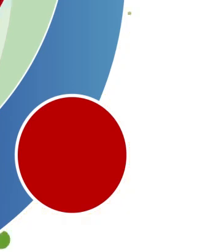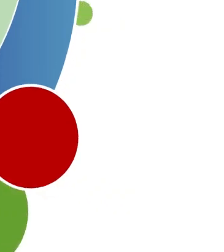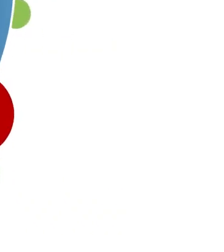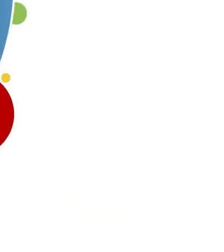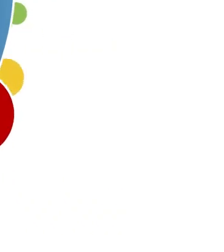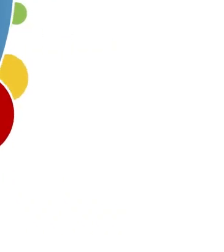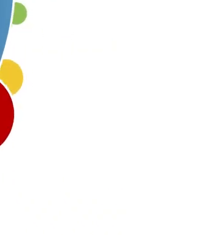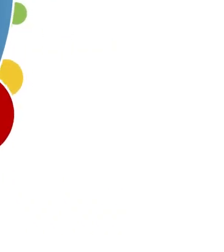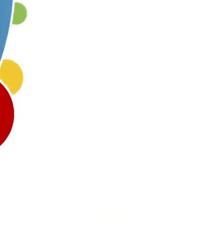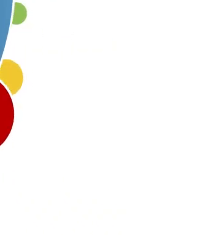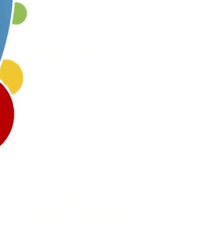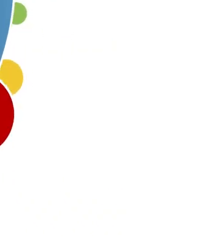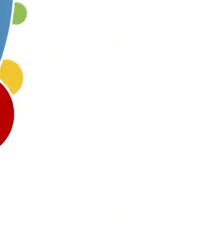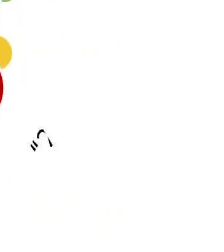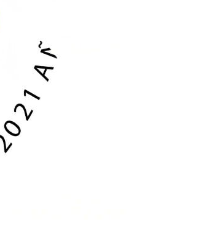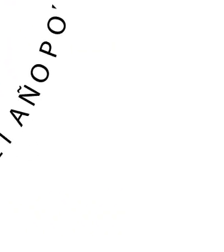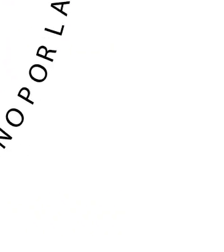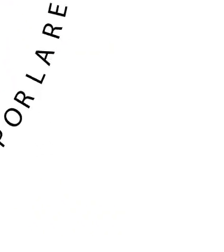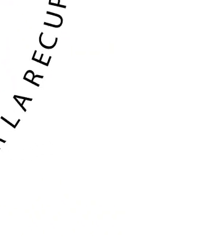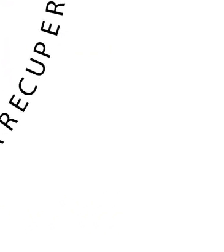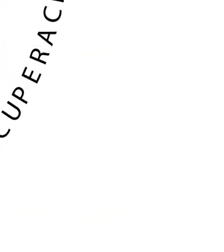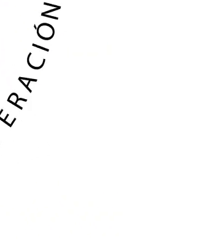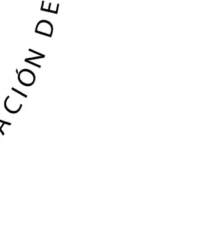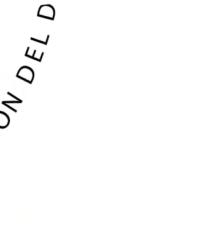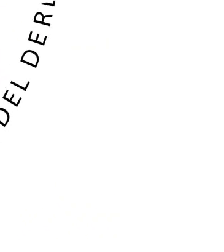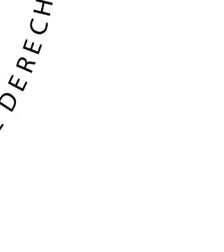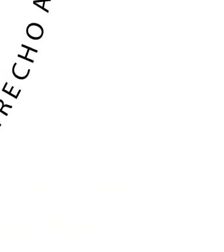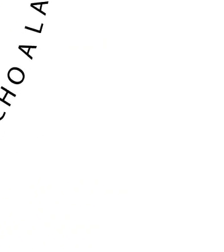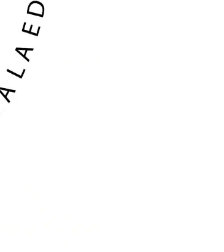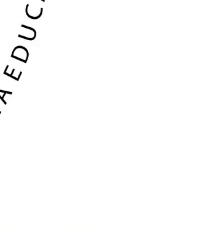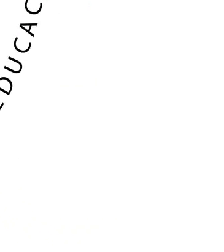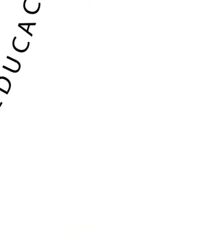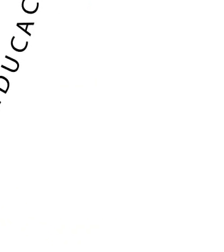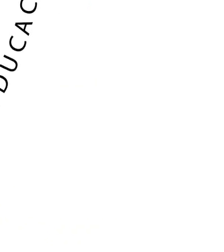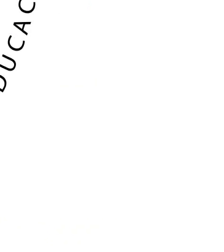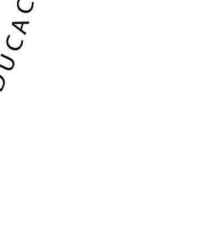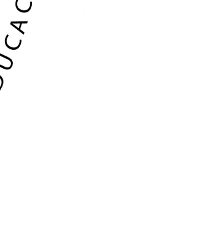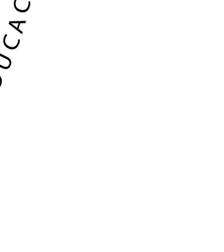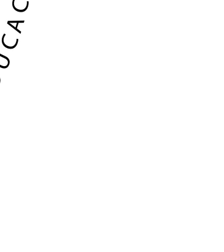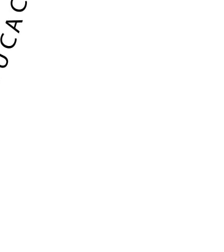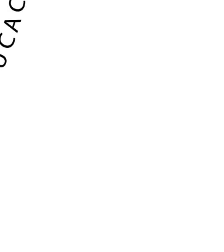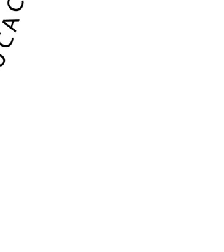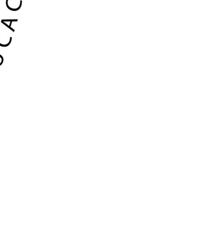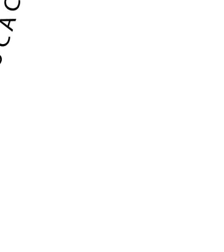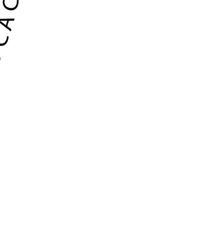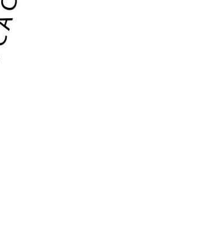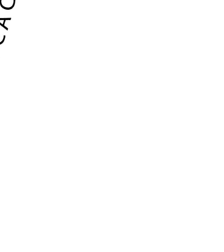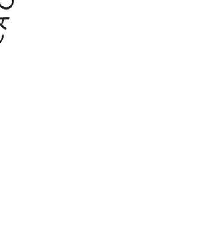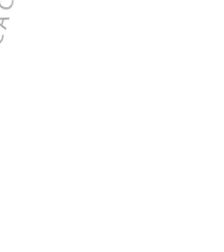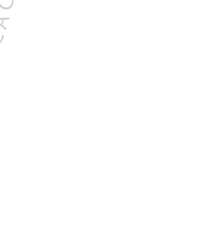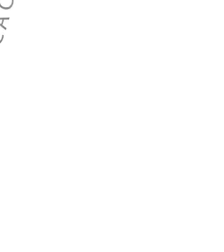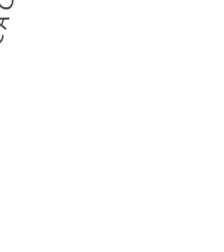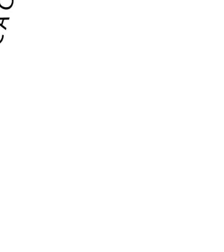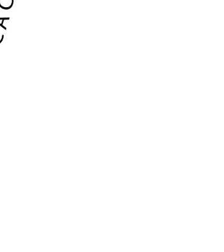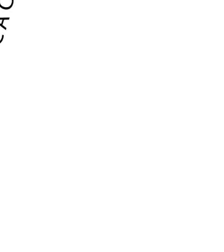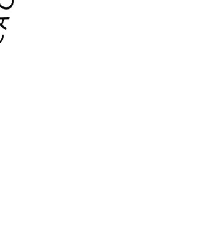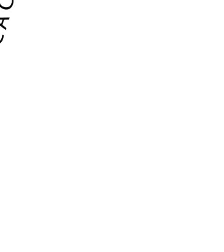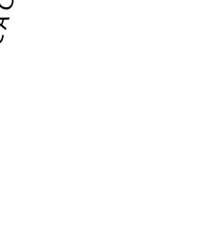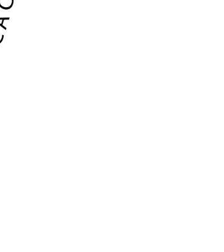Educa Bolivia. 2021, año por la recuperación del derecho a la educación.